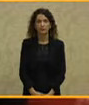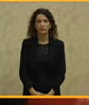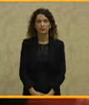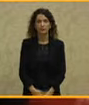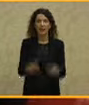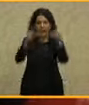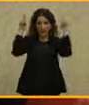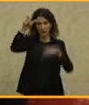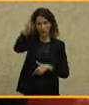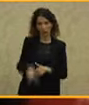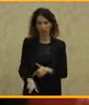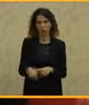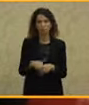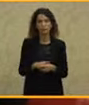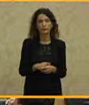Esquizofrénico.